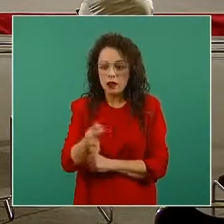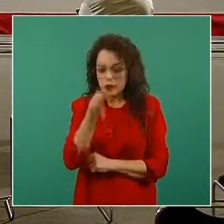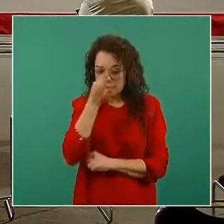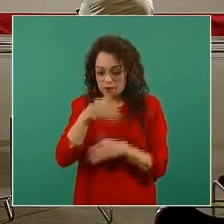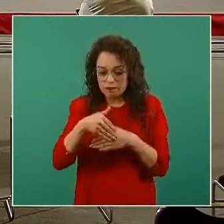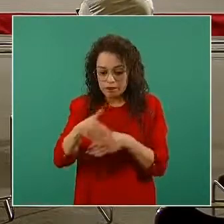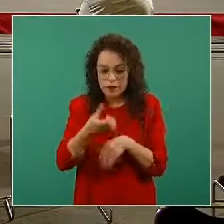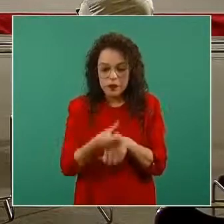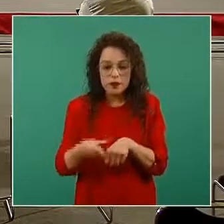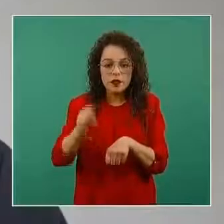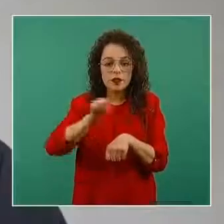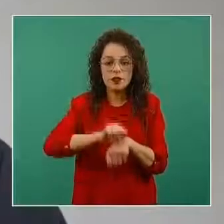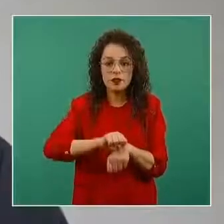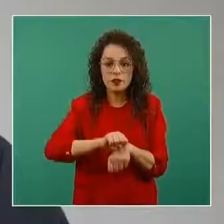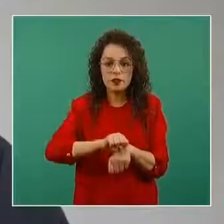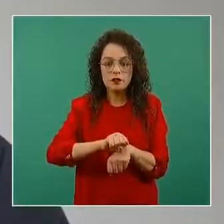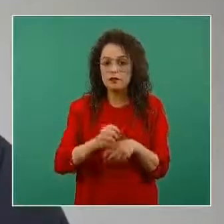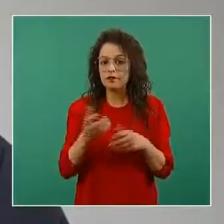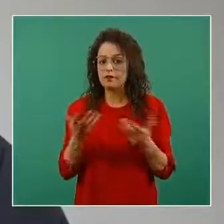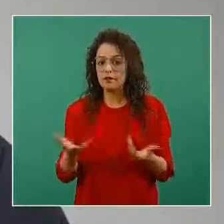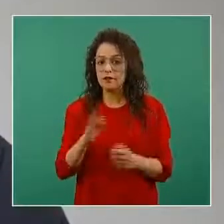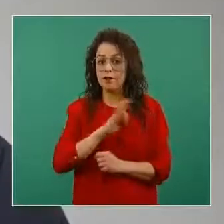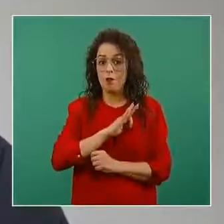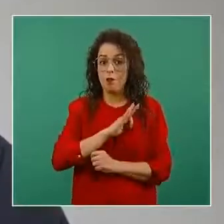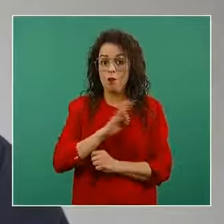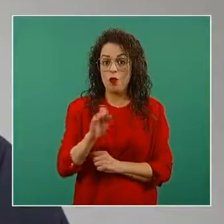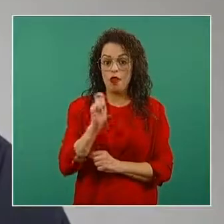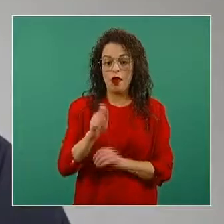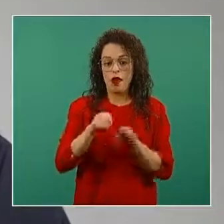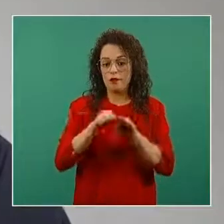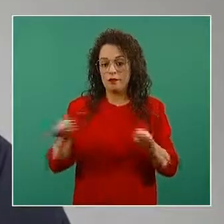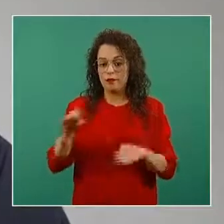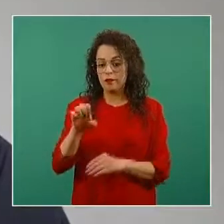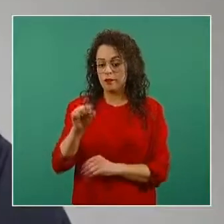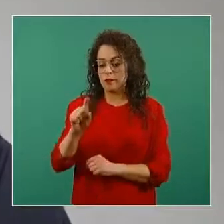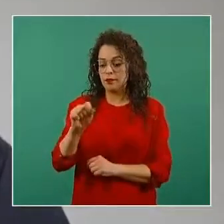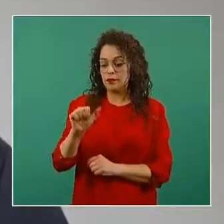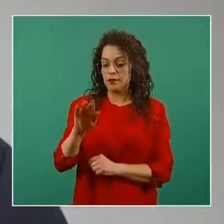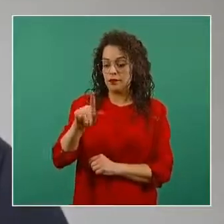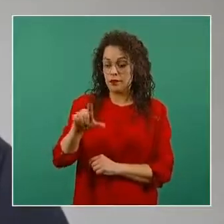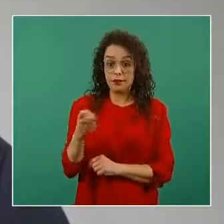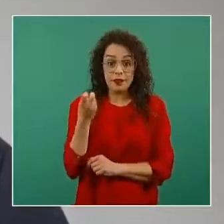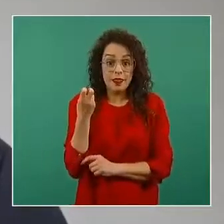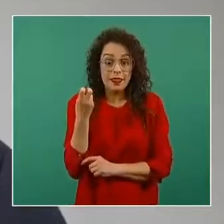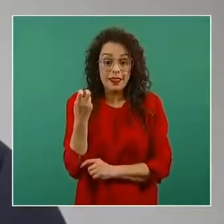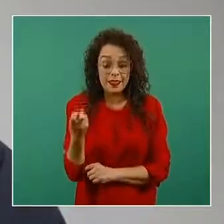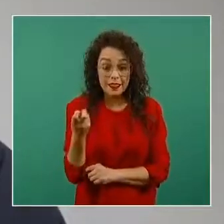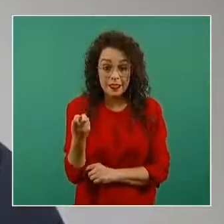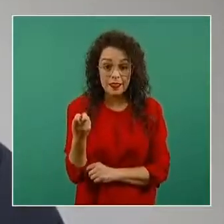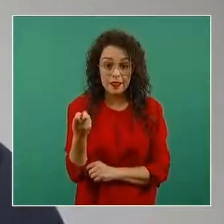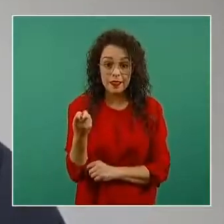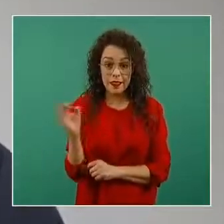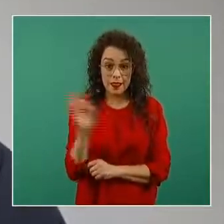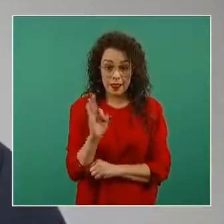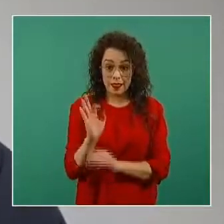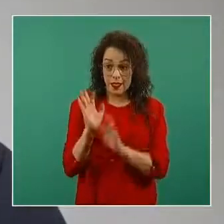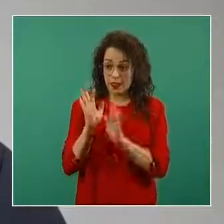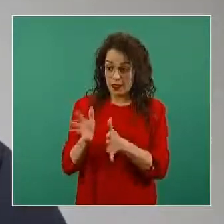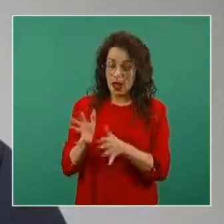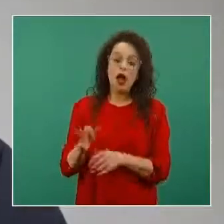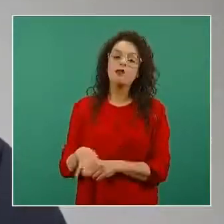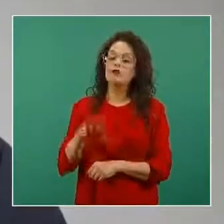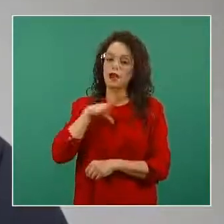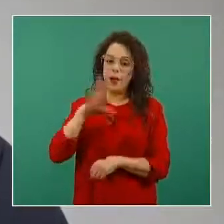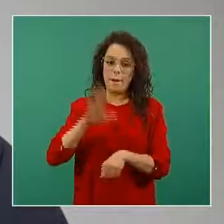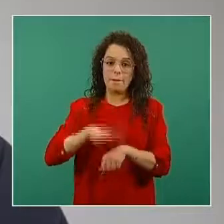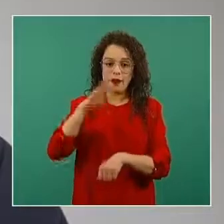a un comportamiento basal de meseta, y obviamente ahí en ese momento es donde se presentan los principales